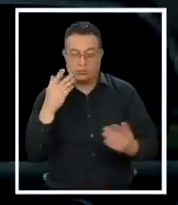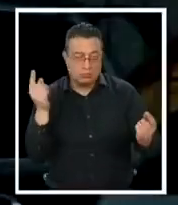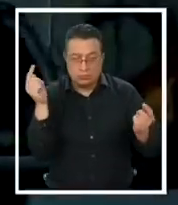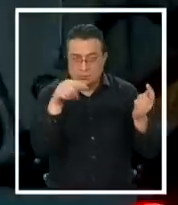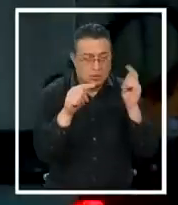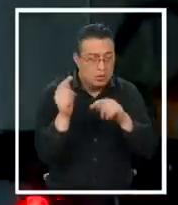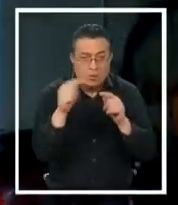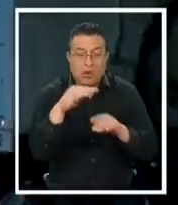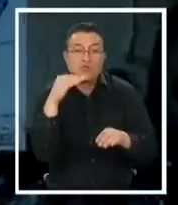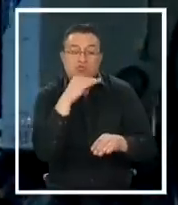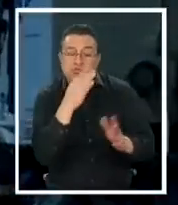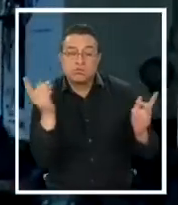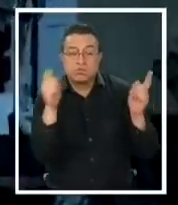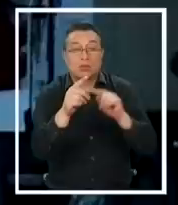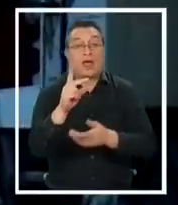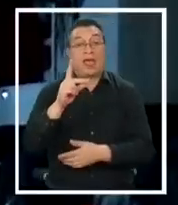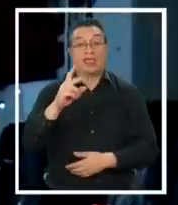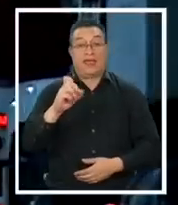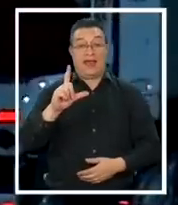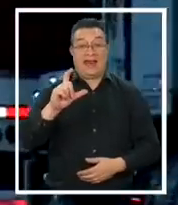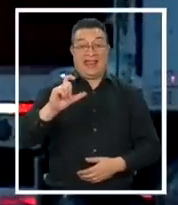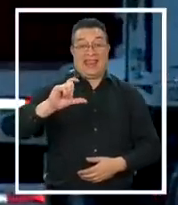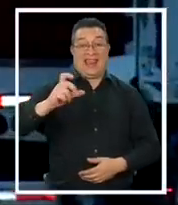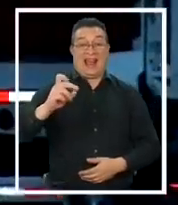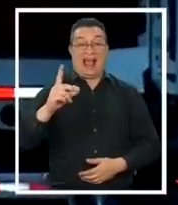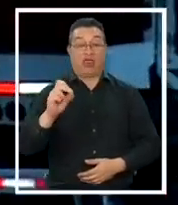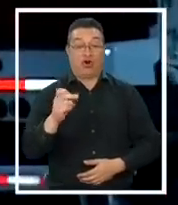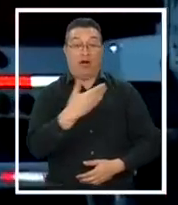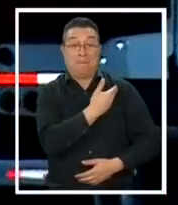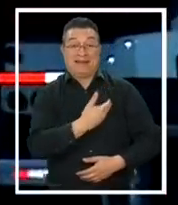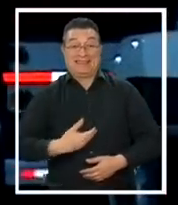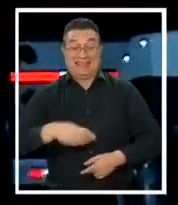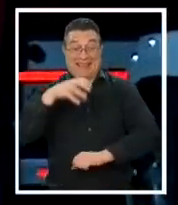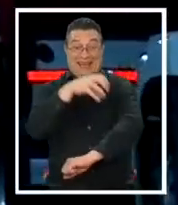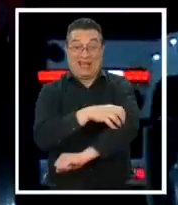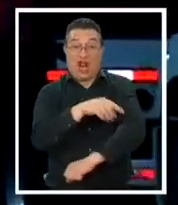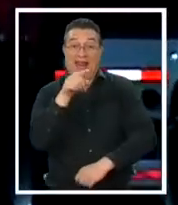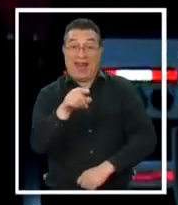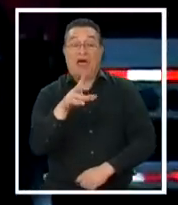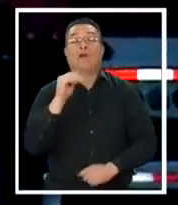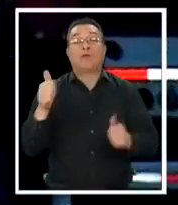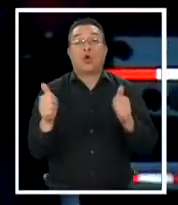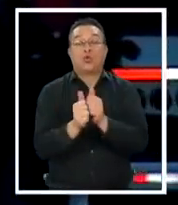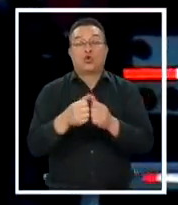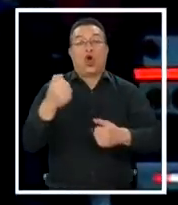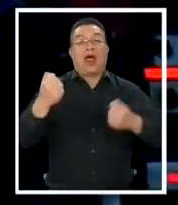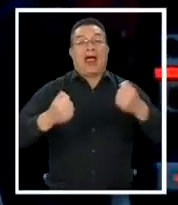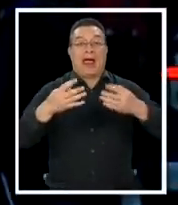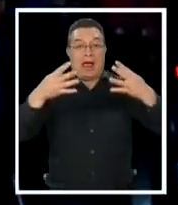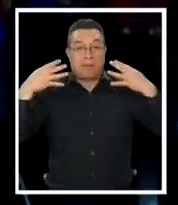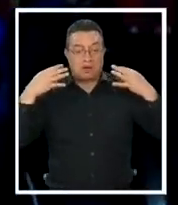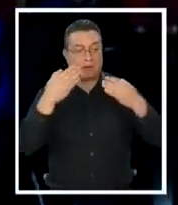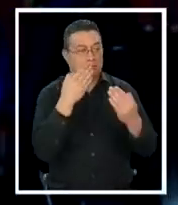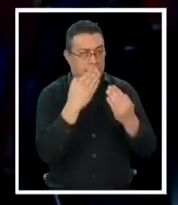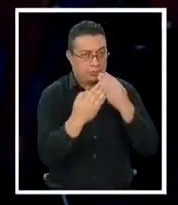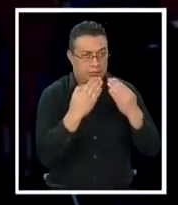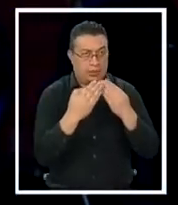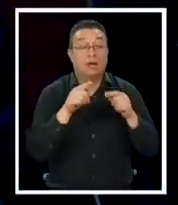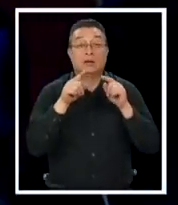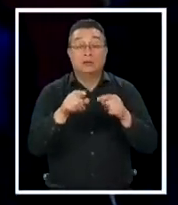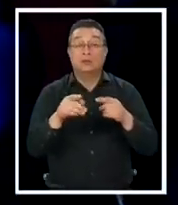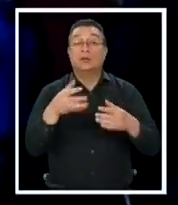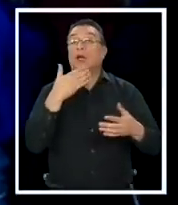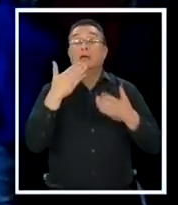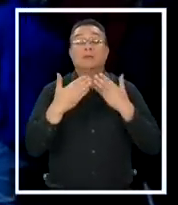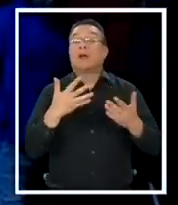improvisada que encabezó el delegado regional presidencial junto a algunos camioneros. Aquí se hizo mucho énfasis